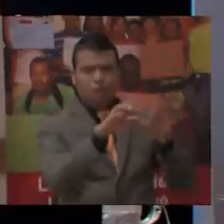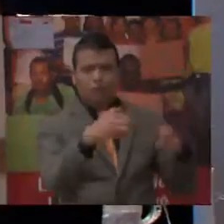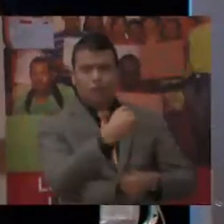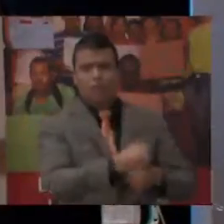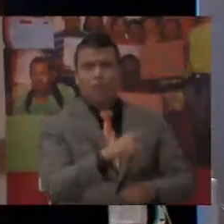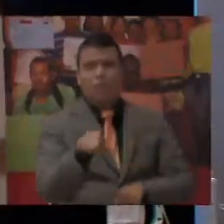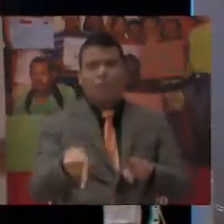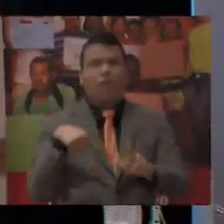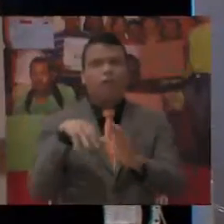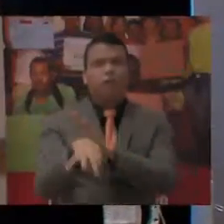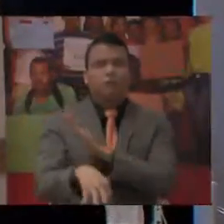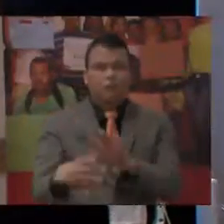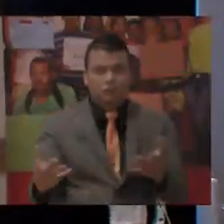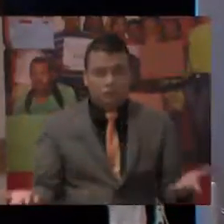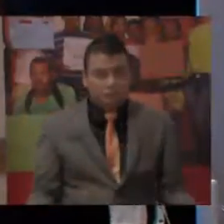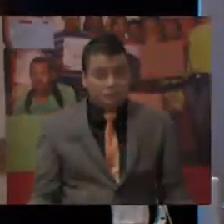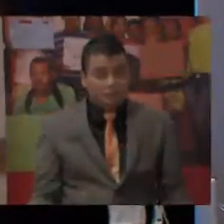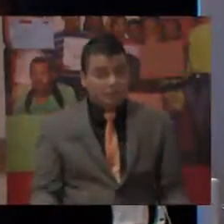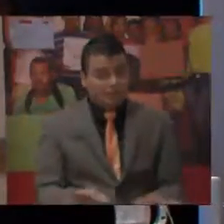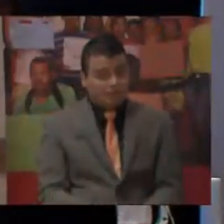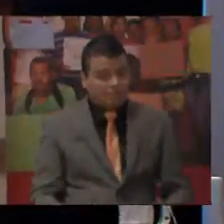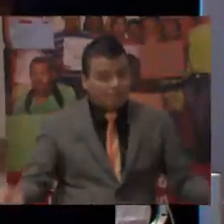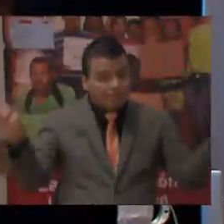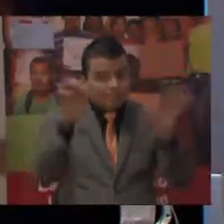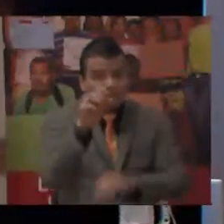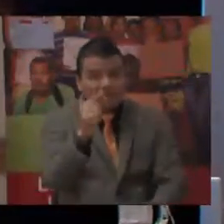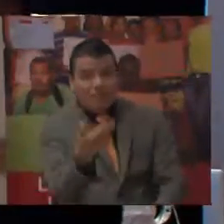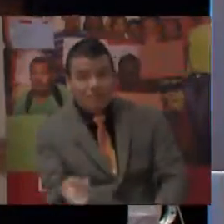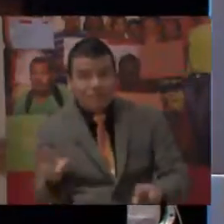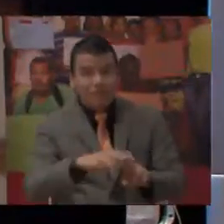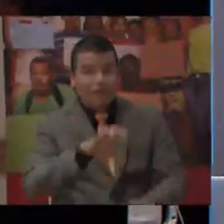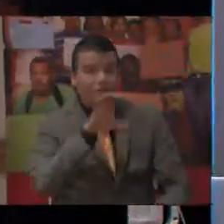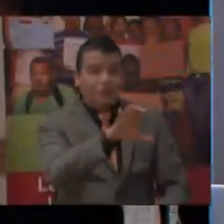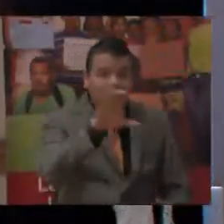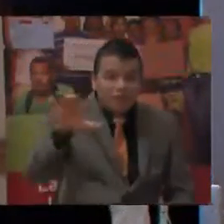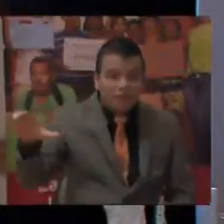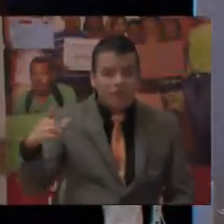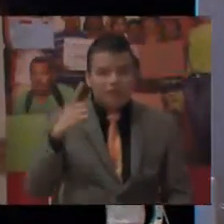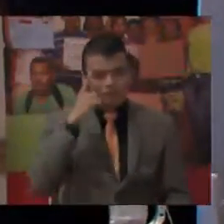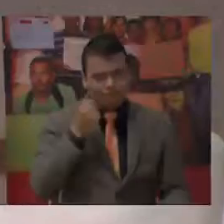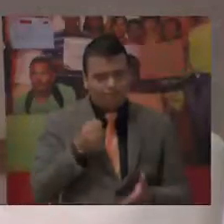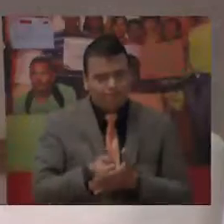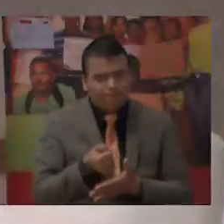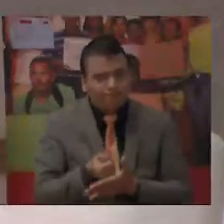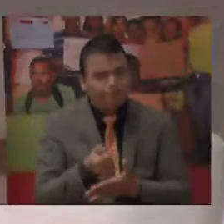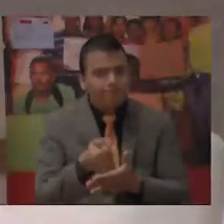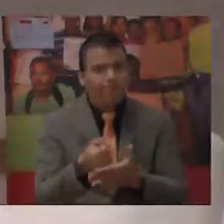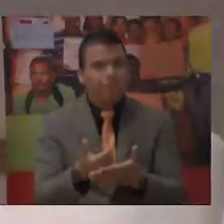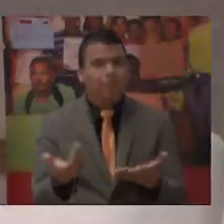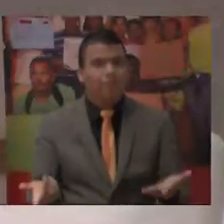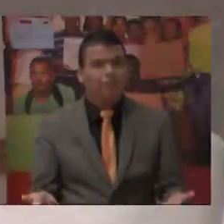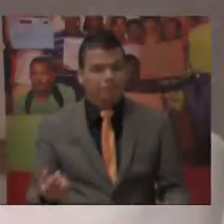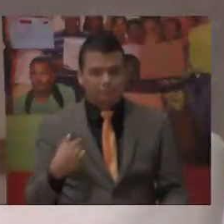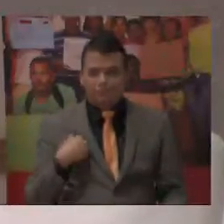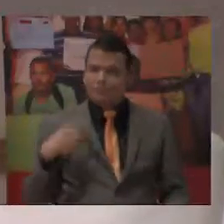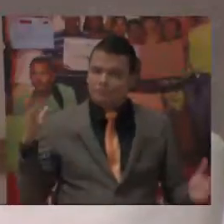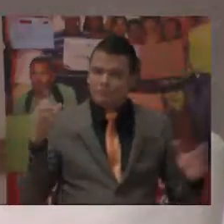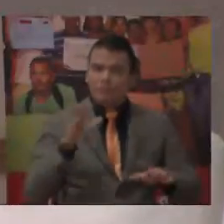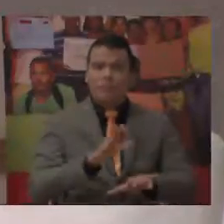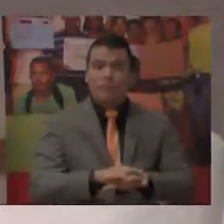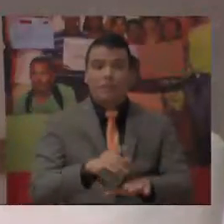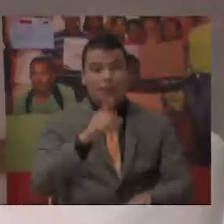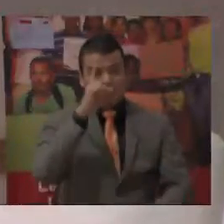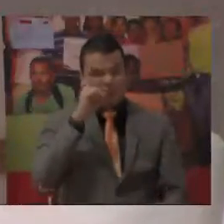no les pesa y tenemos que mejorar el ingreso de la gente. Yo en eso insisto desaforadamente, de golpe me tachan